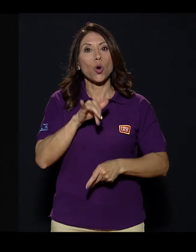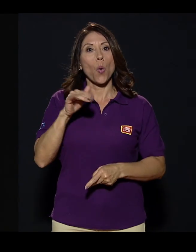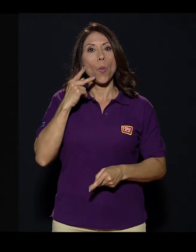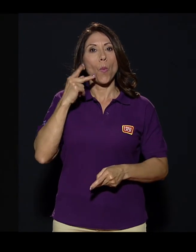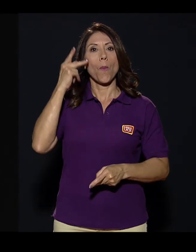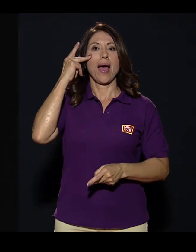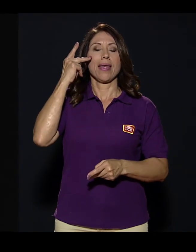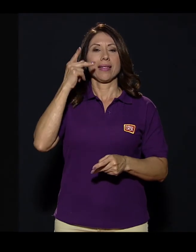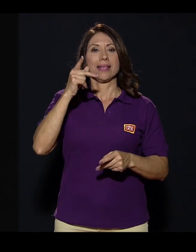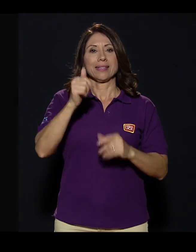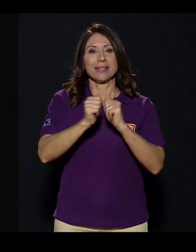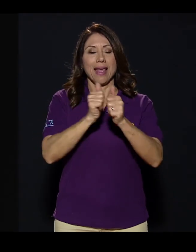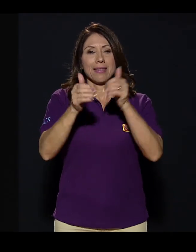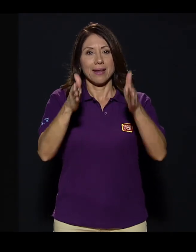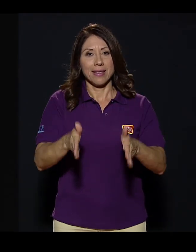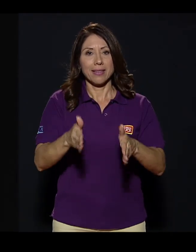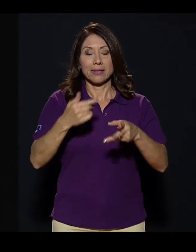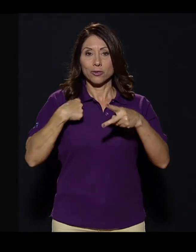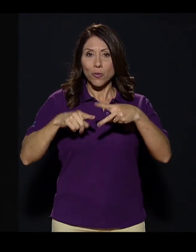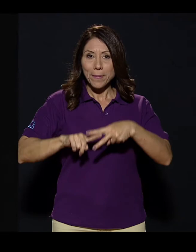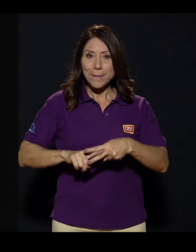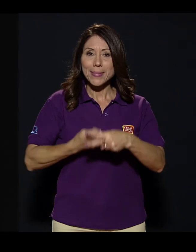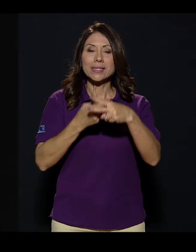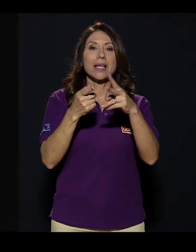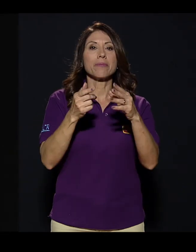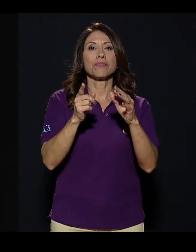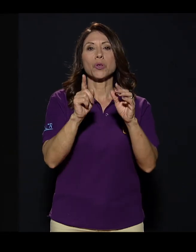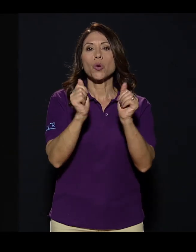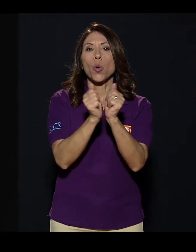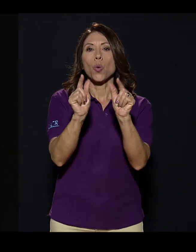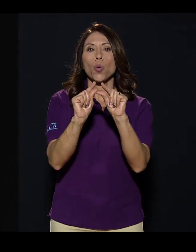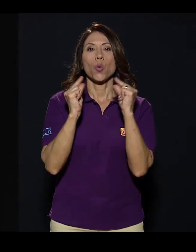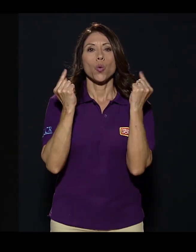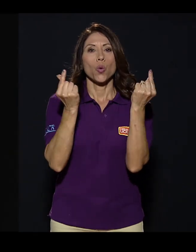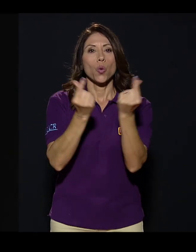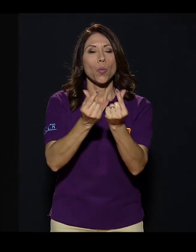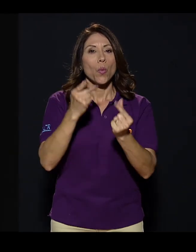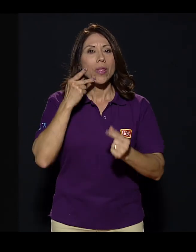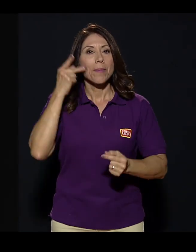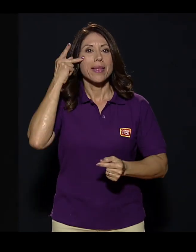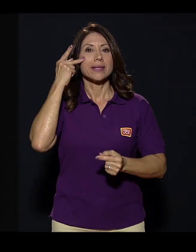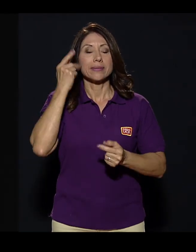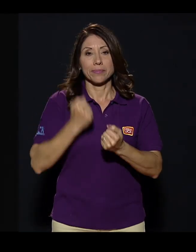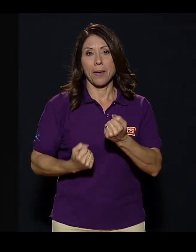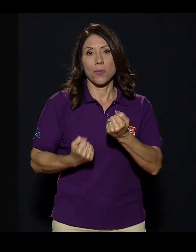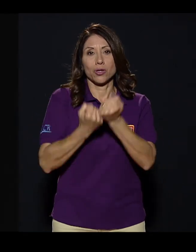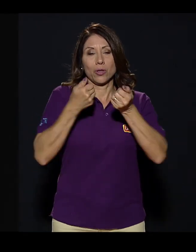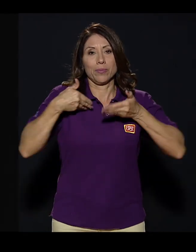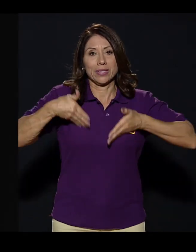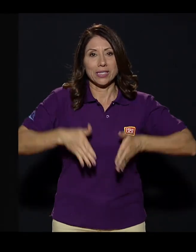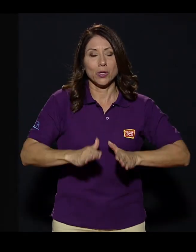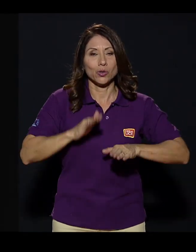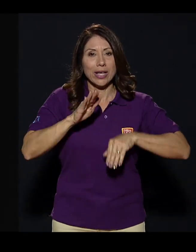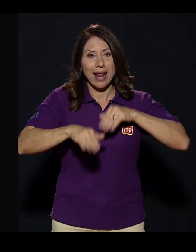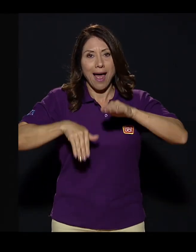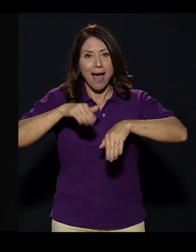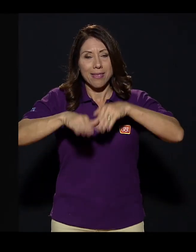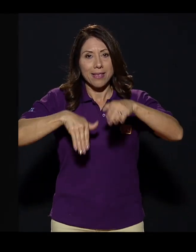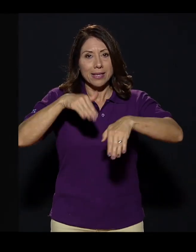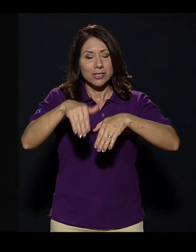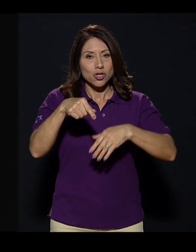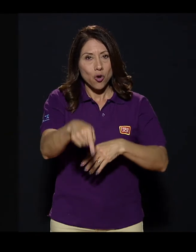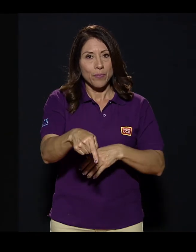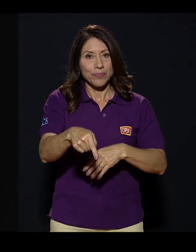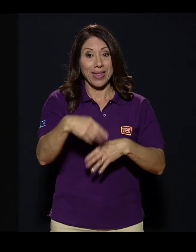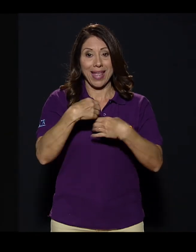natación. De ahí formamos una asociación de natación, comenzamos a participar en